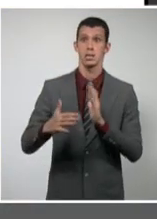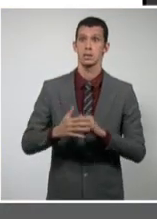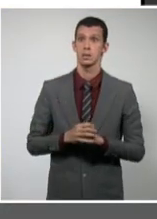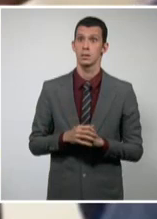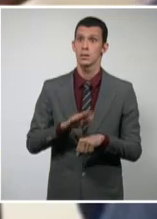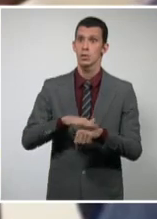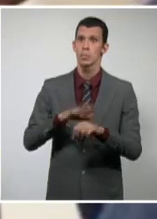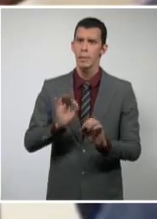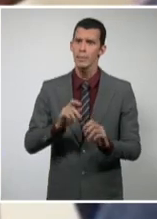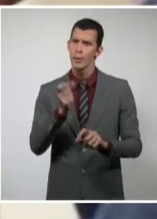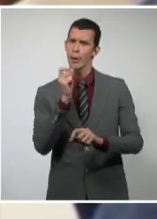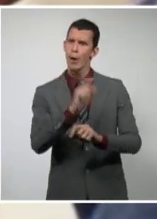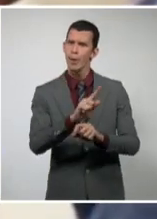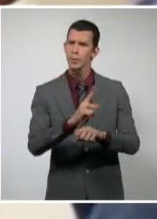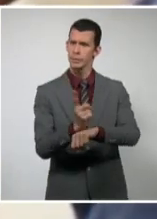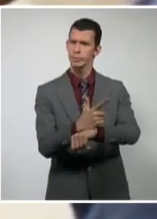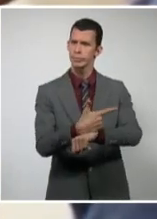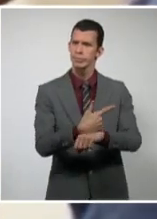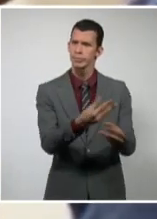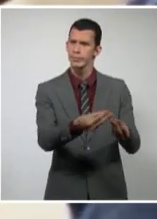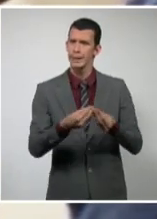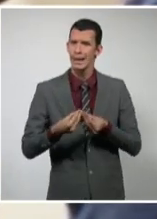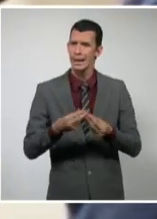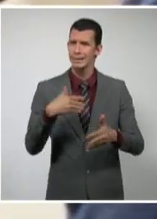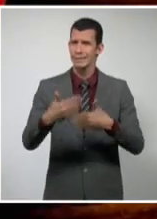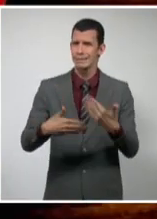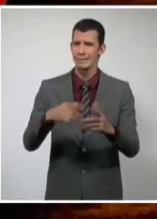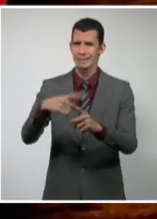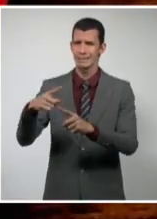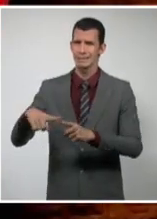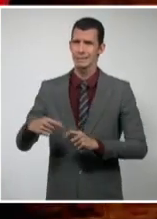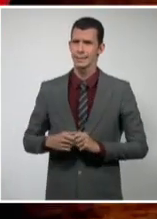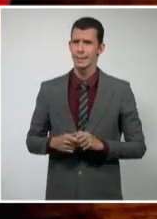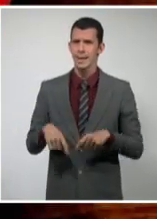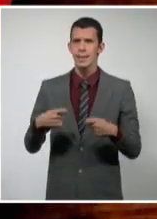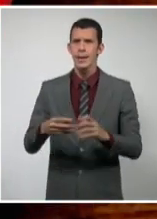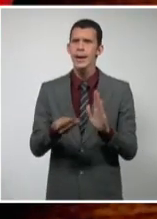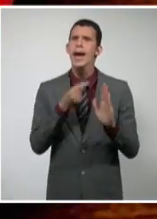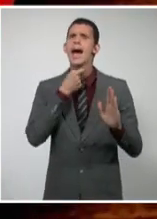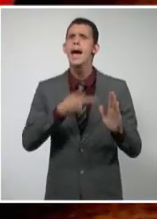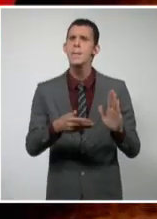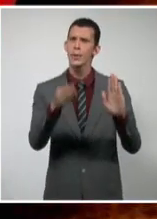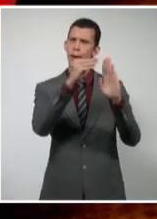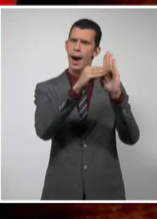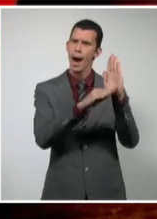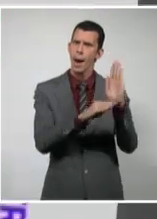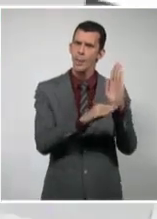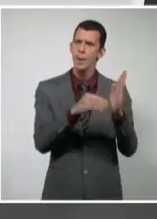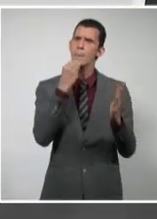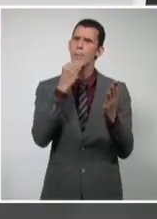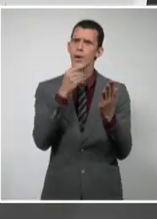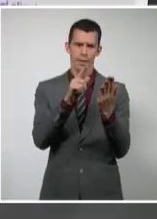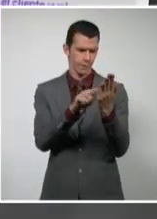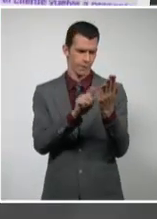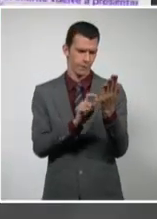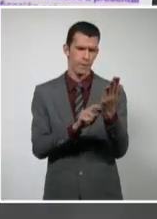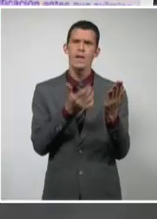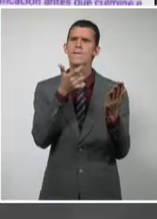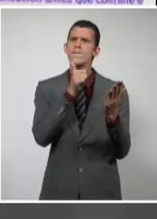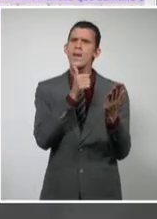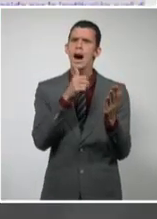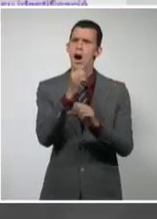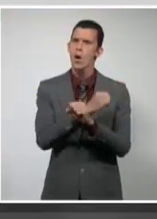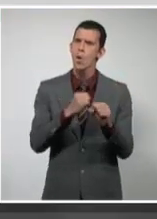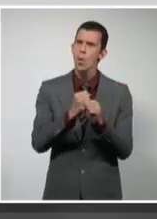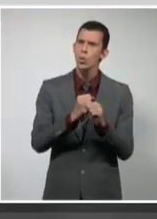la informatización, sería oportuno extender el empleo de aplicaciones móviles ya listas y que pudieran contribuir a ordenar estas filas. Tal es el caso